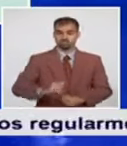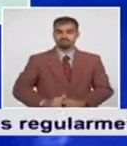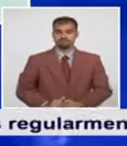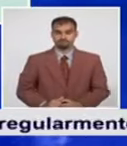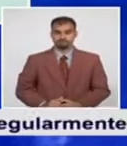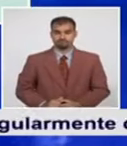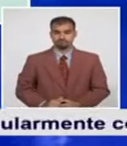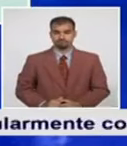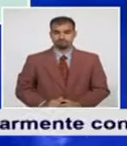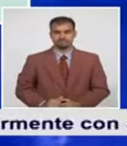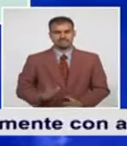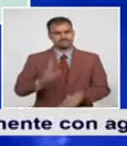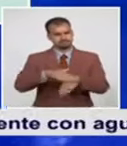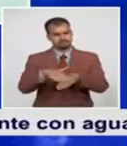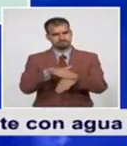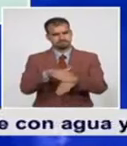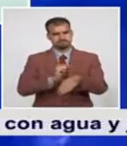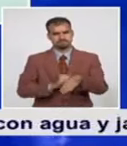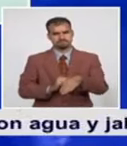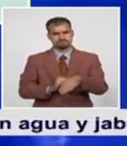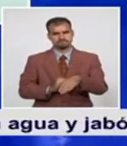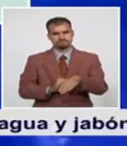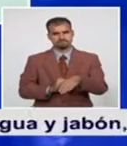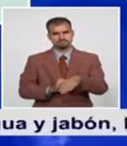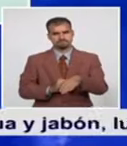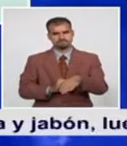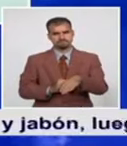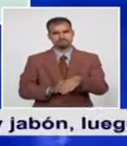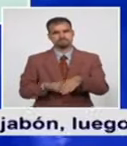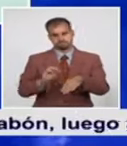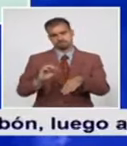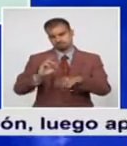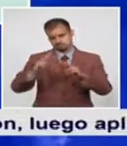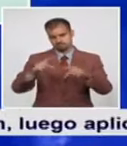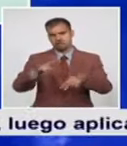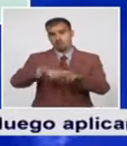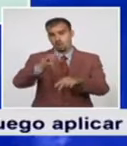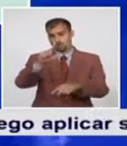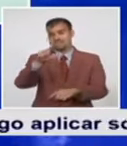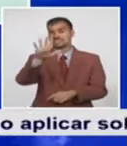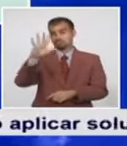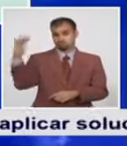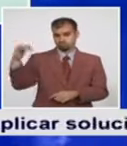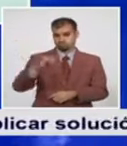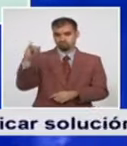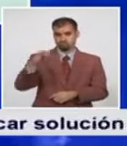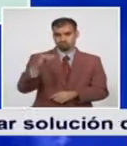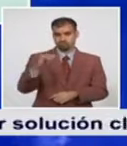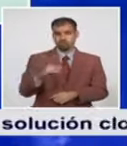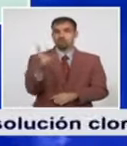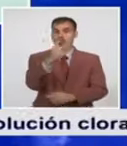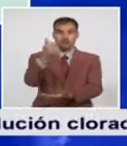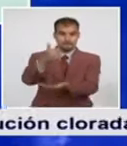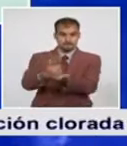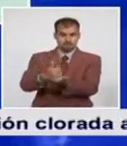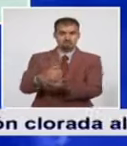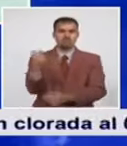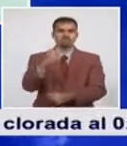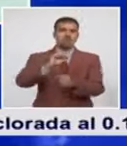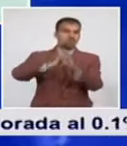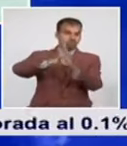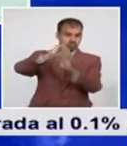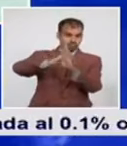En el caso de Holguín, 5 casos importados, 2 de Holguín, 2 de Urbano Nori y 1